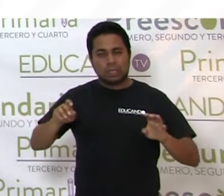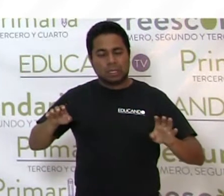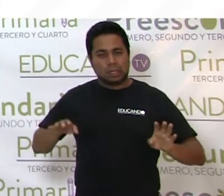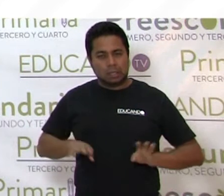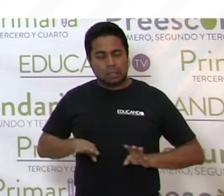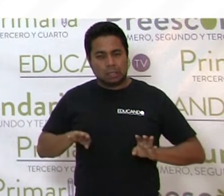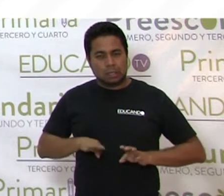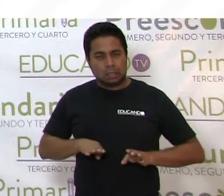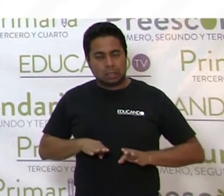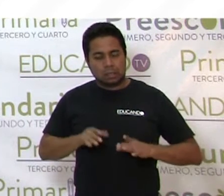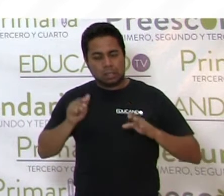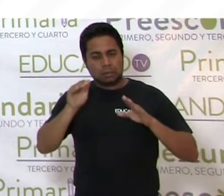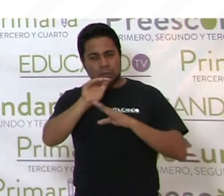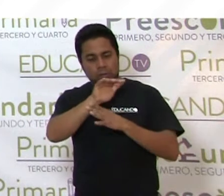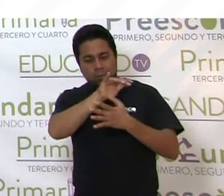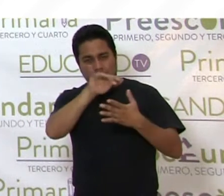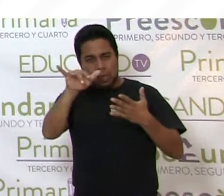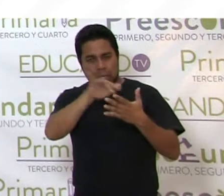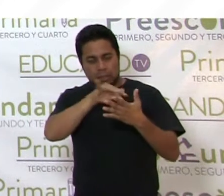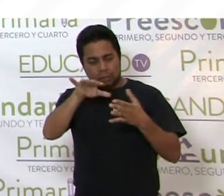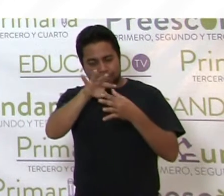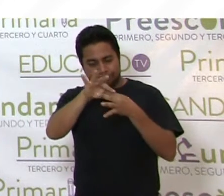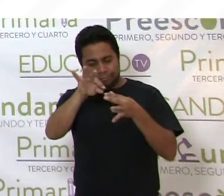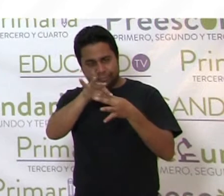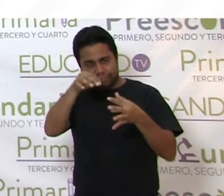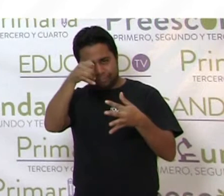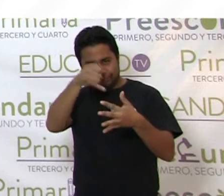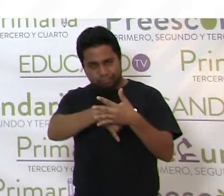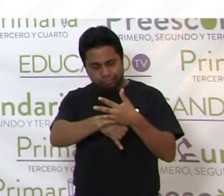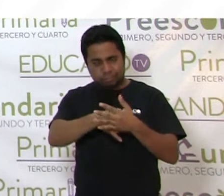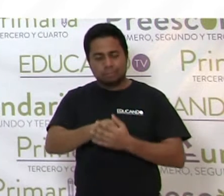características de los textos introductorios.